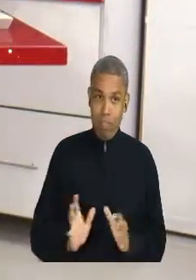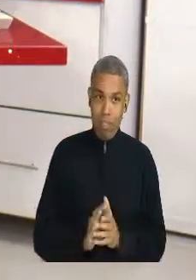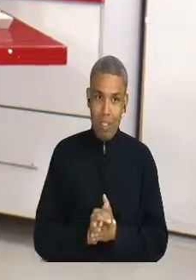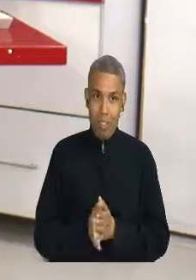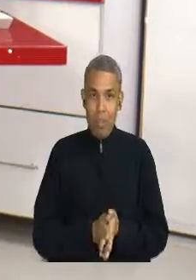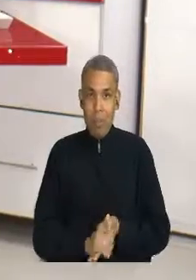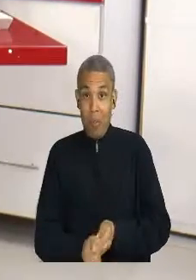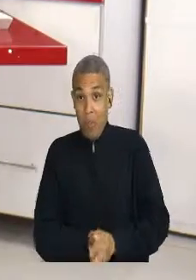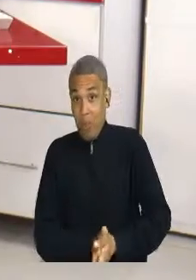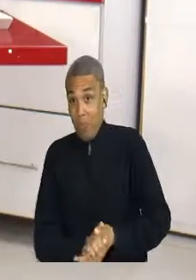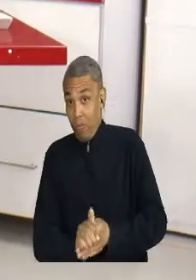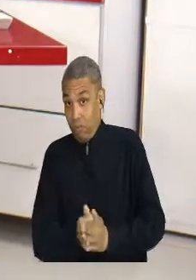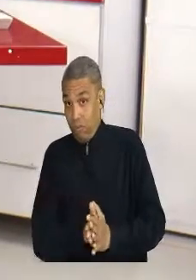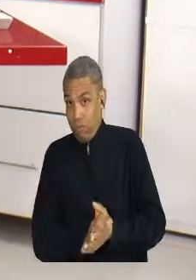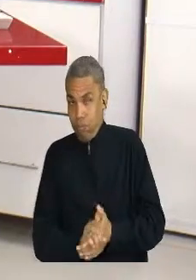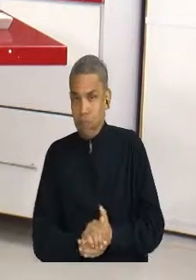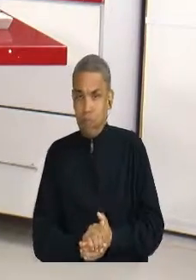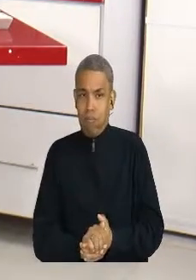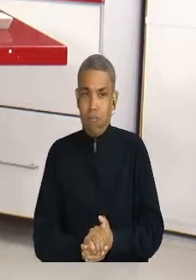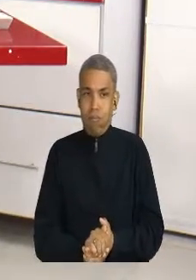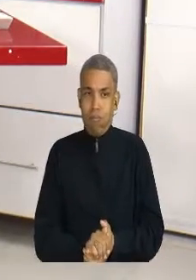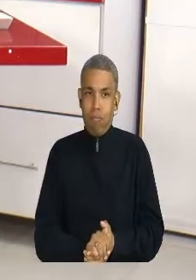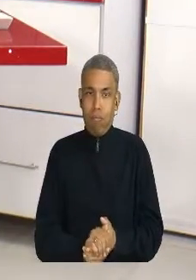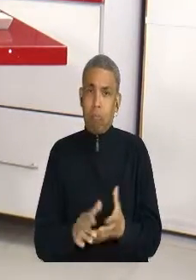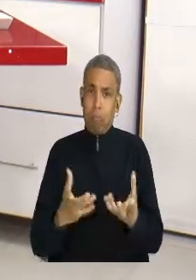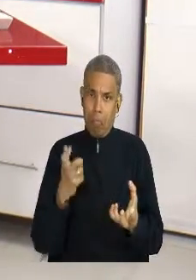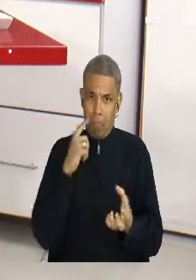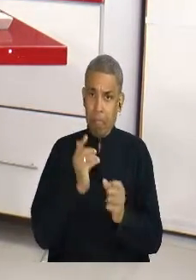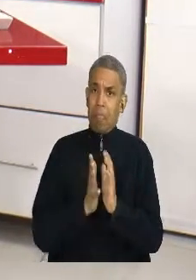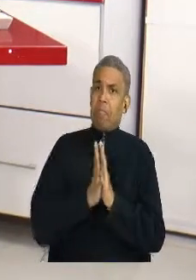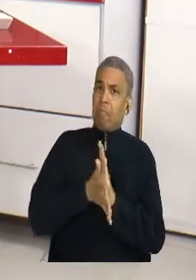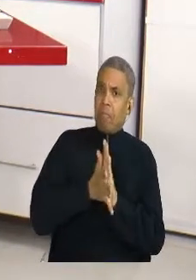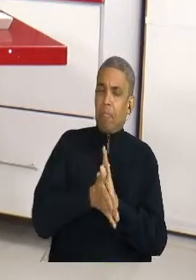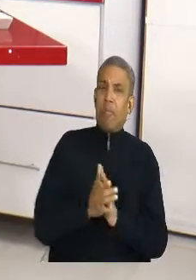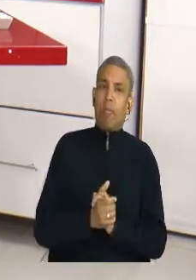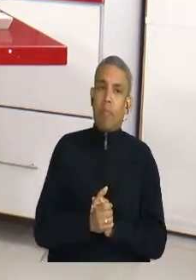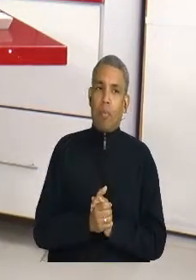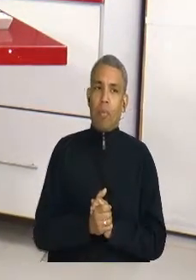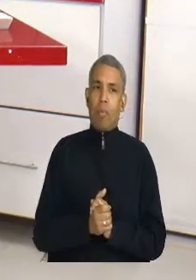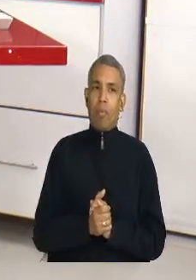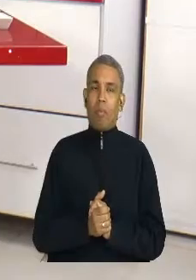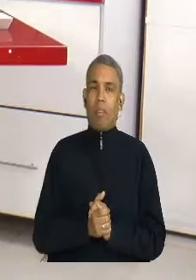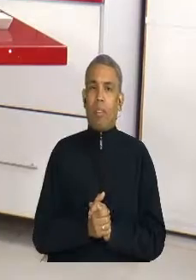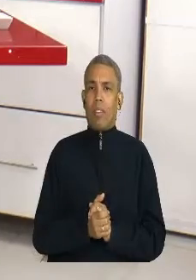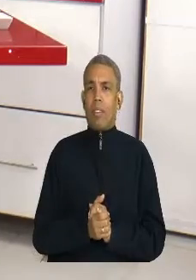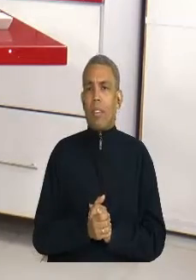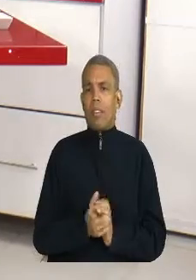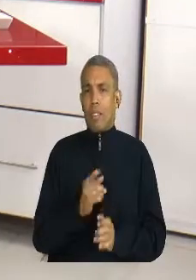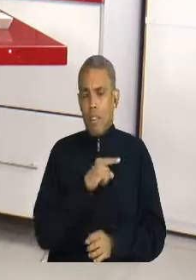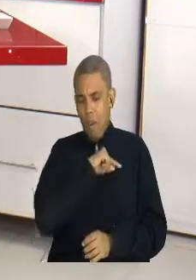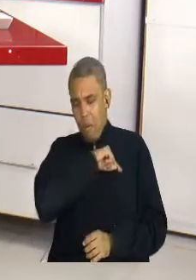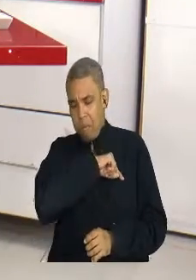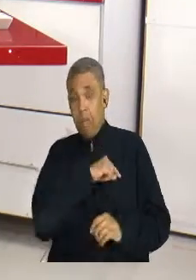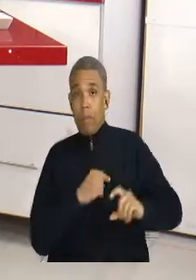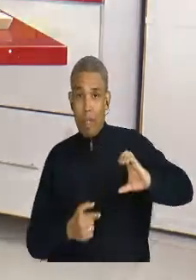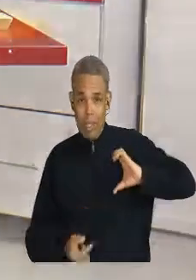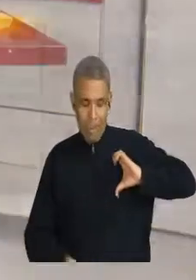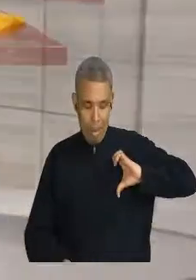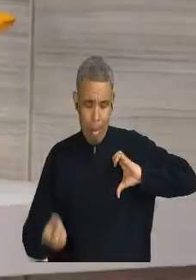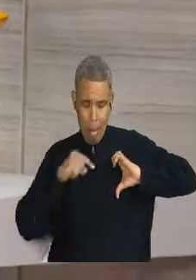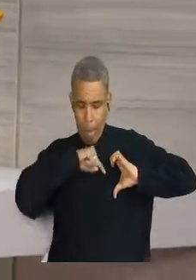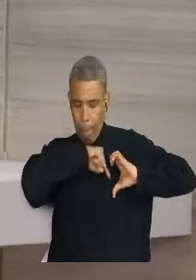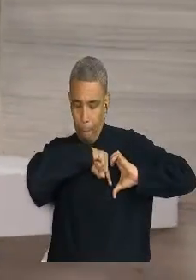aquí con todos ustedes, queridos televidentes, lo tengo que confesar, pero también confieso, desde muy el fondo de mis entrañas, de mi alma, caramba, que la parte